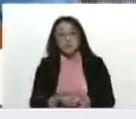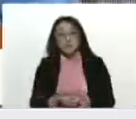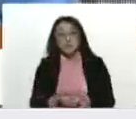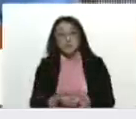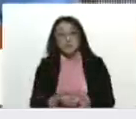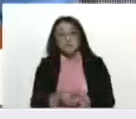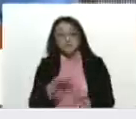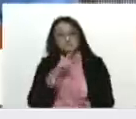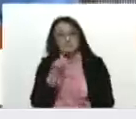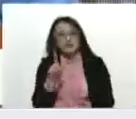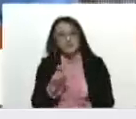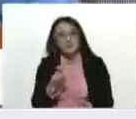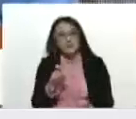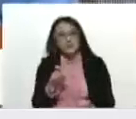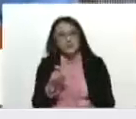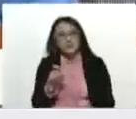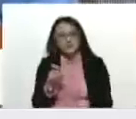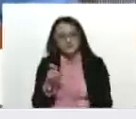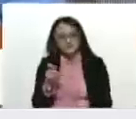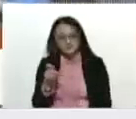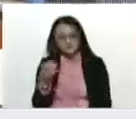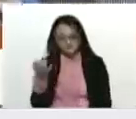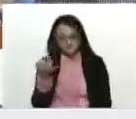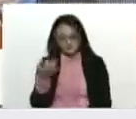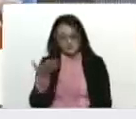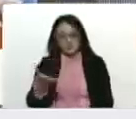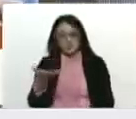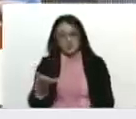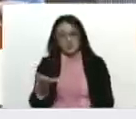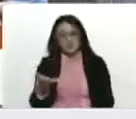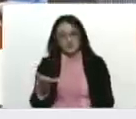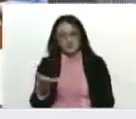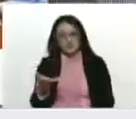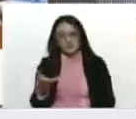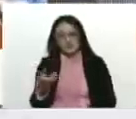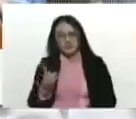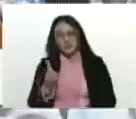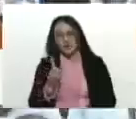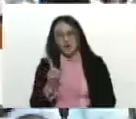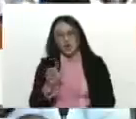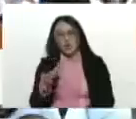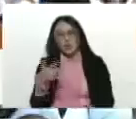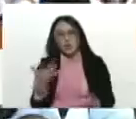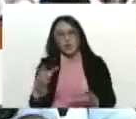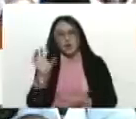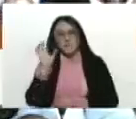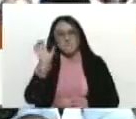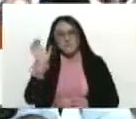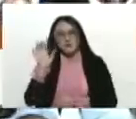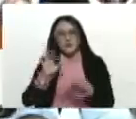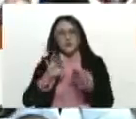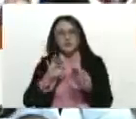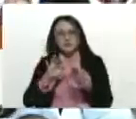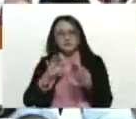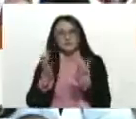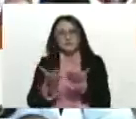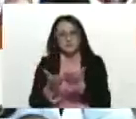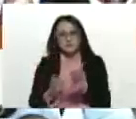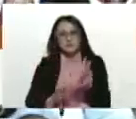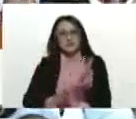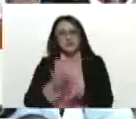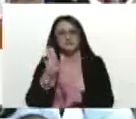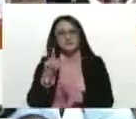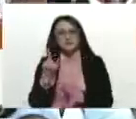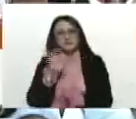pregunta la pregunta relevante no es qué país del mundo se ha desarrollado con